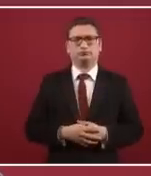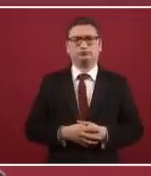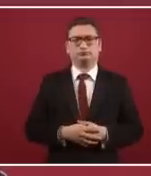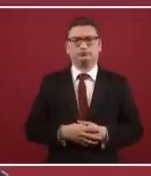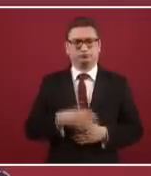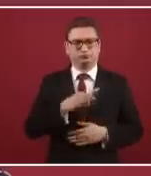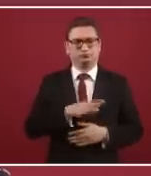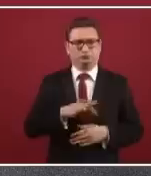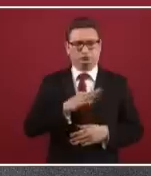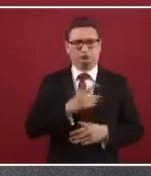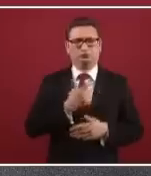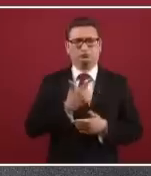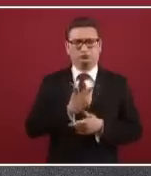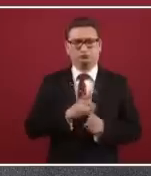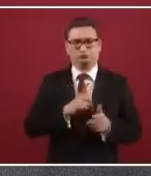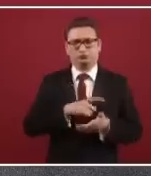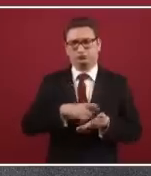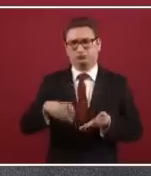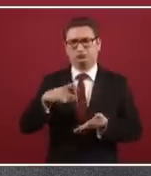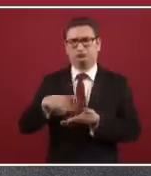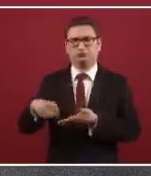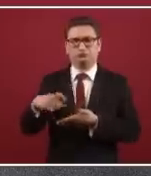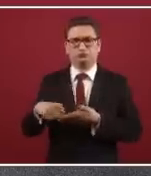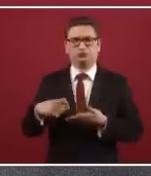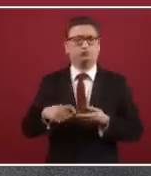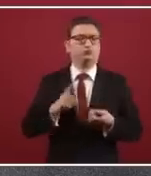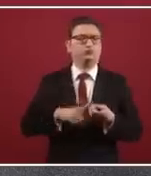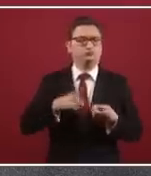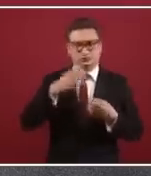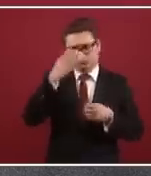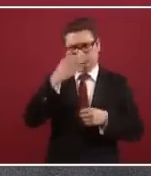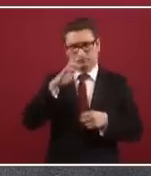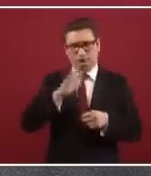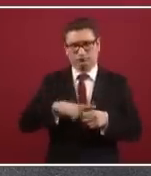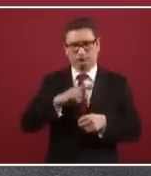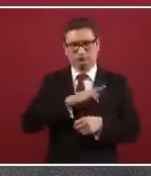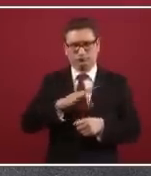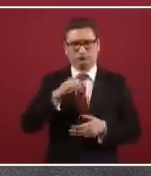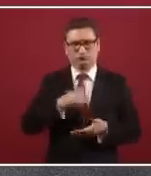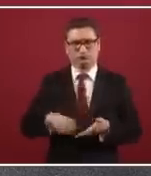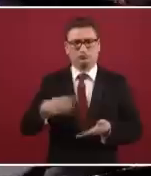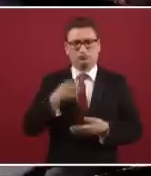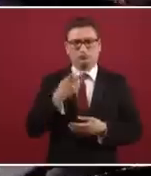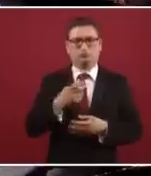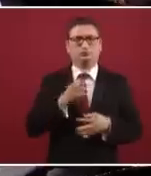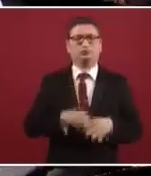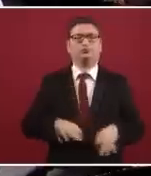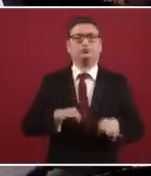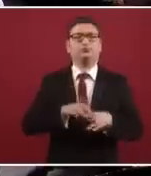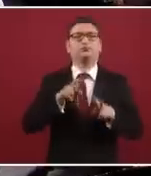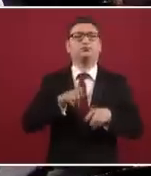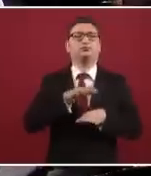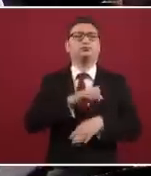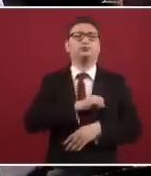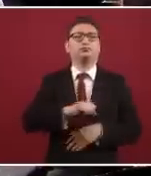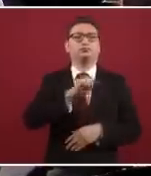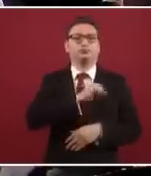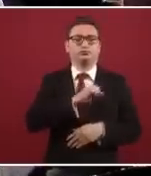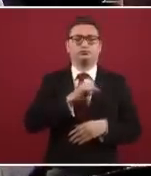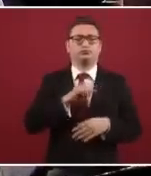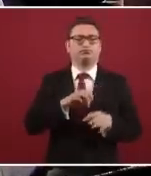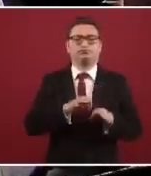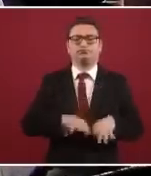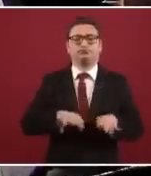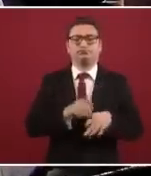que se compren los medicamentos en el extranjero. Y desde luego es un asunto de salud